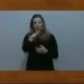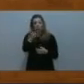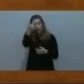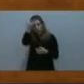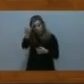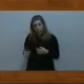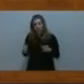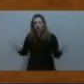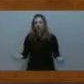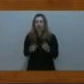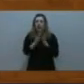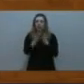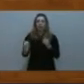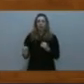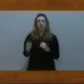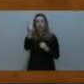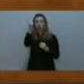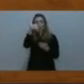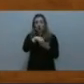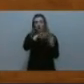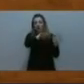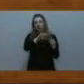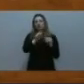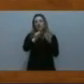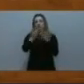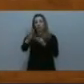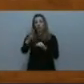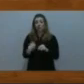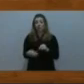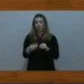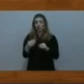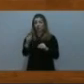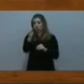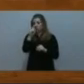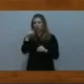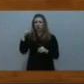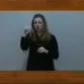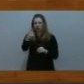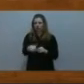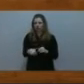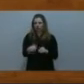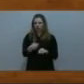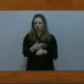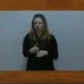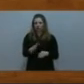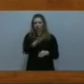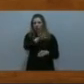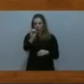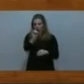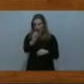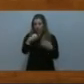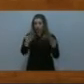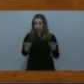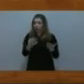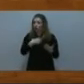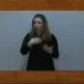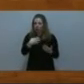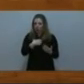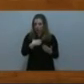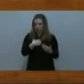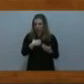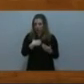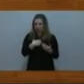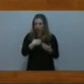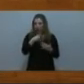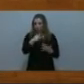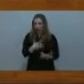libro en 1964, solamente con 50 años de retraso. Dice, puesto que las batallas ganadas por nuestros mayores no pueden ser perdidas en la actualidad,